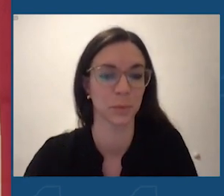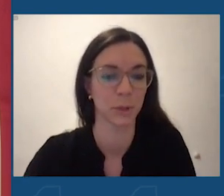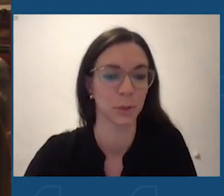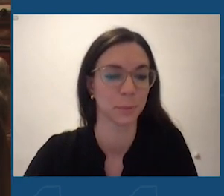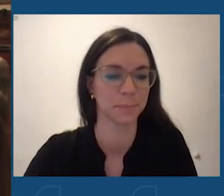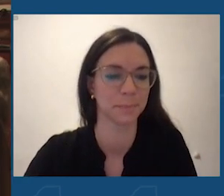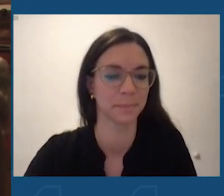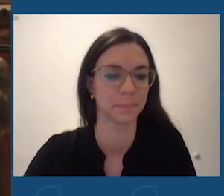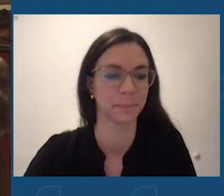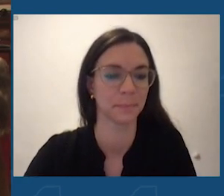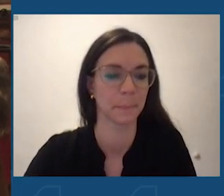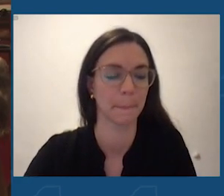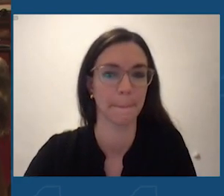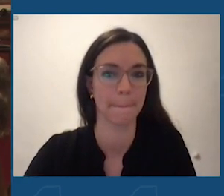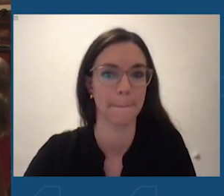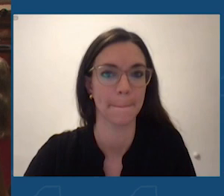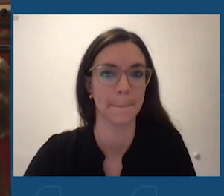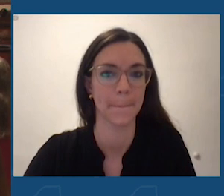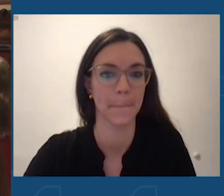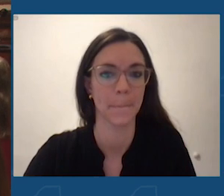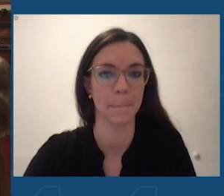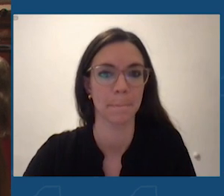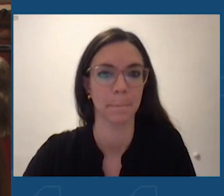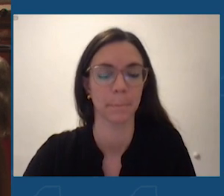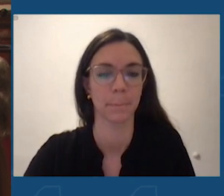Donde nacido yo